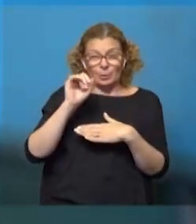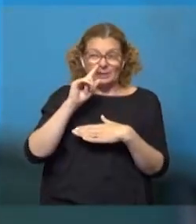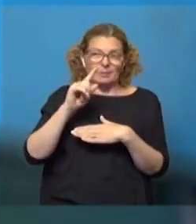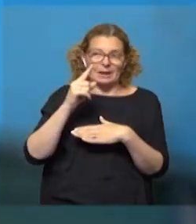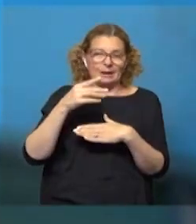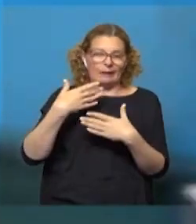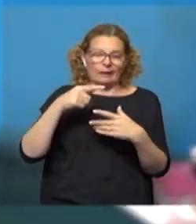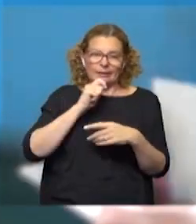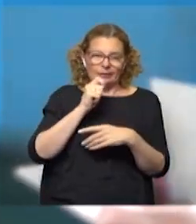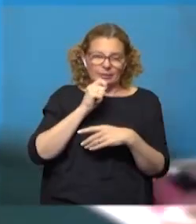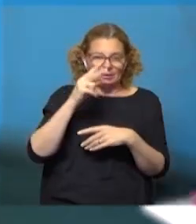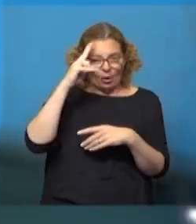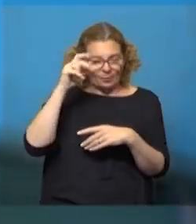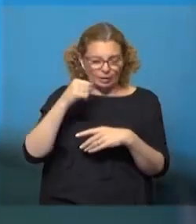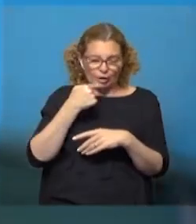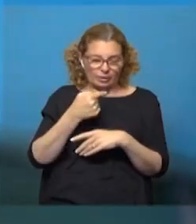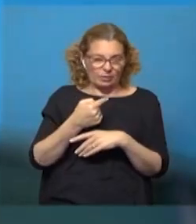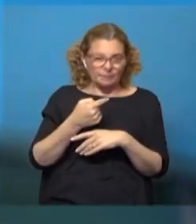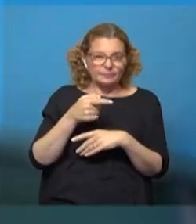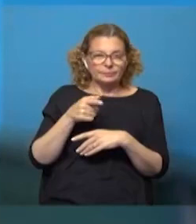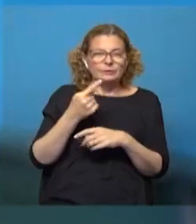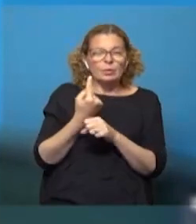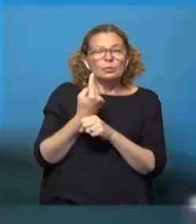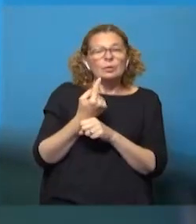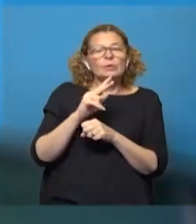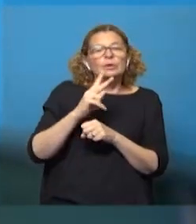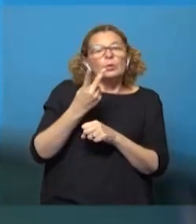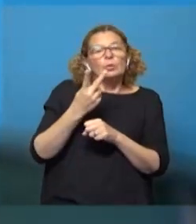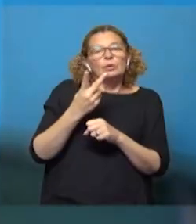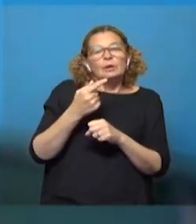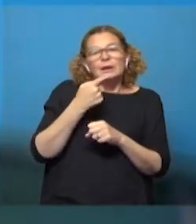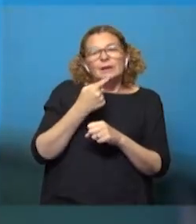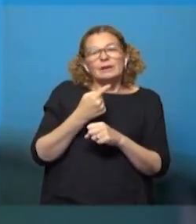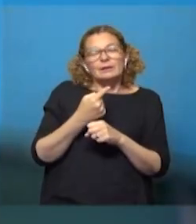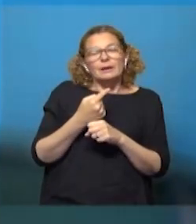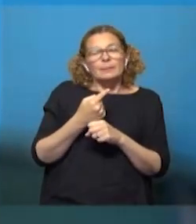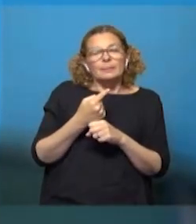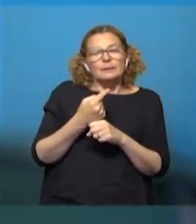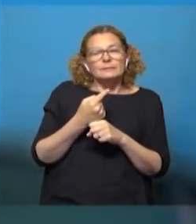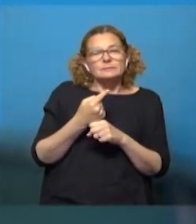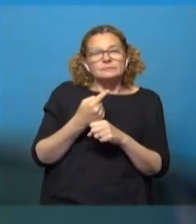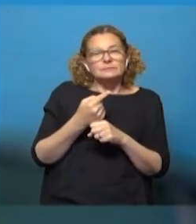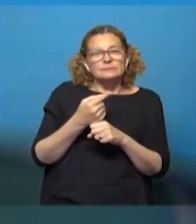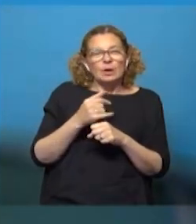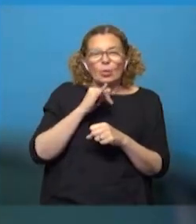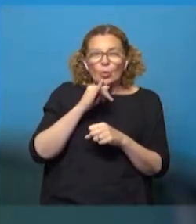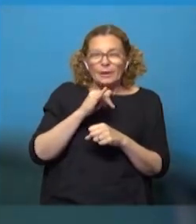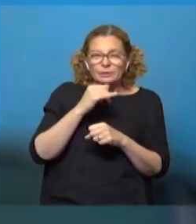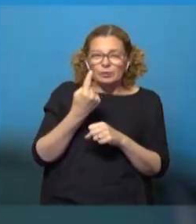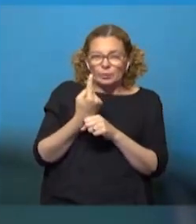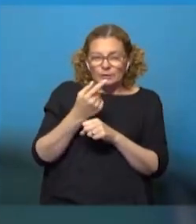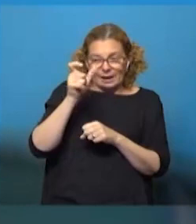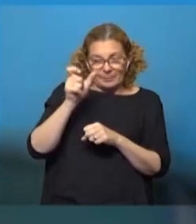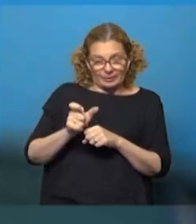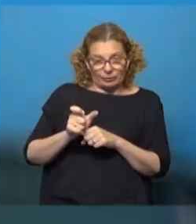allí dio sus opiniones eso es un aspecto el segundo aspecto es que digamos es la versión de uno de los